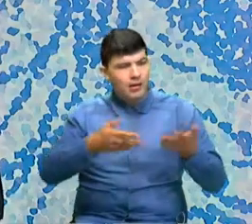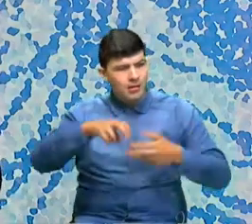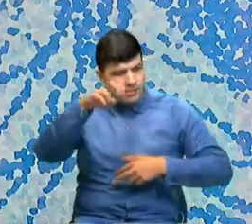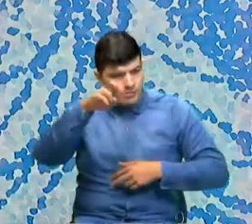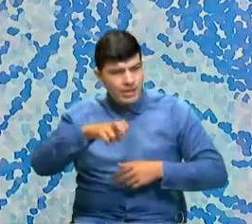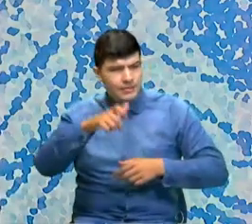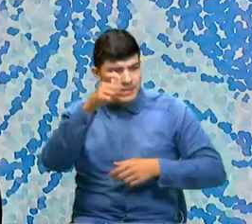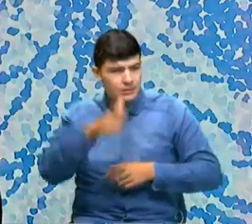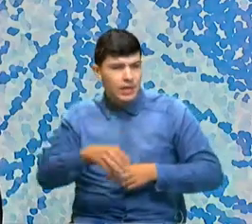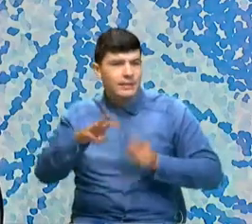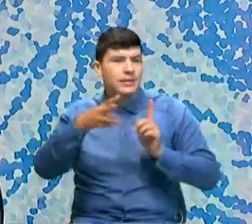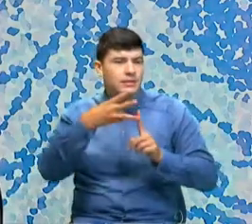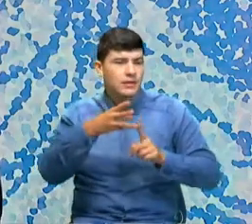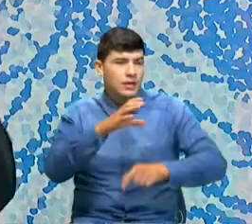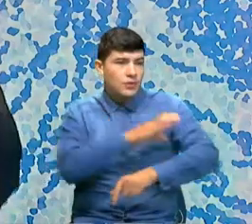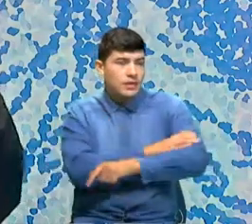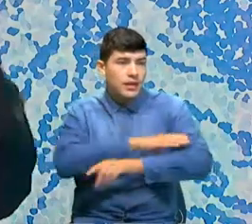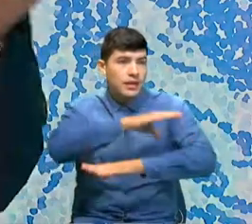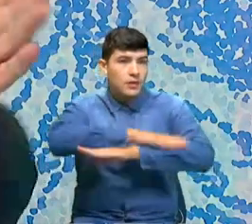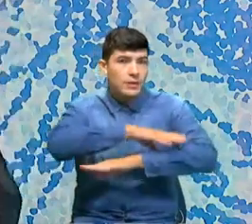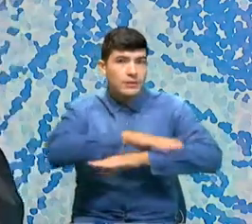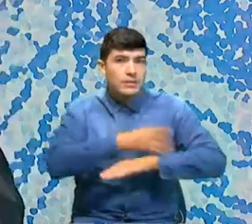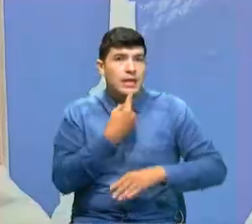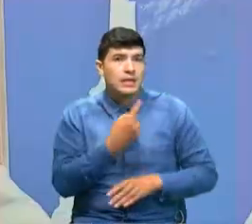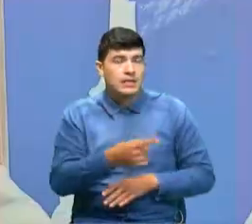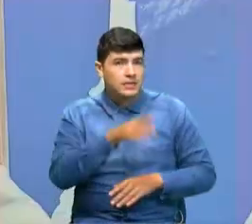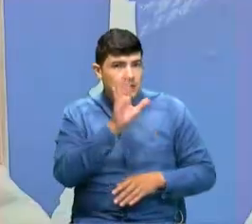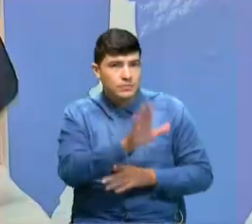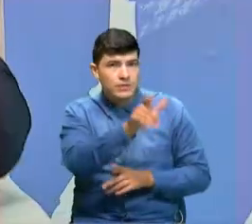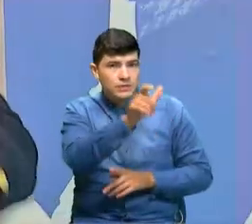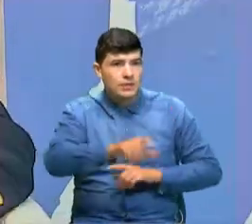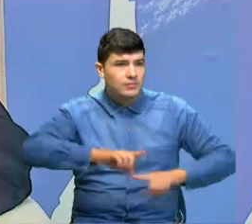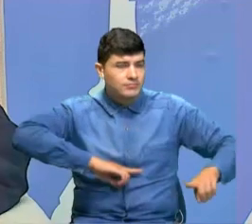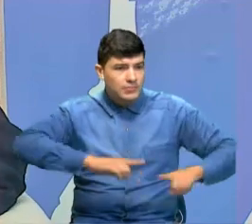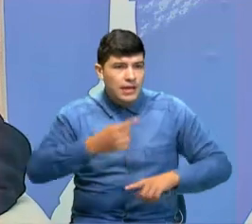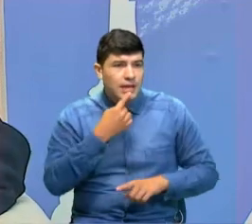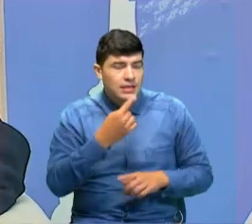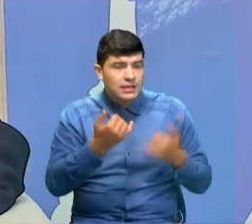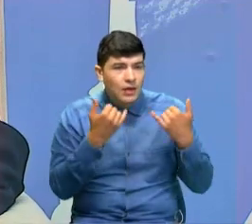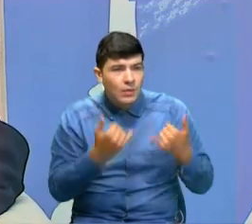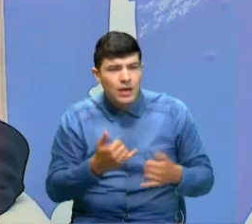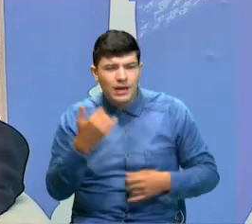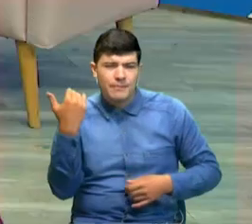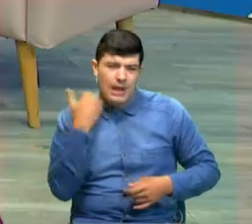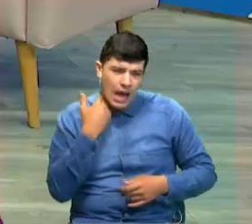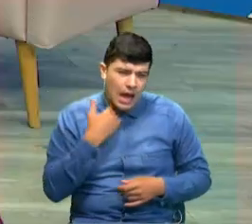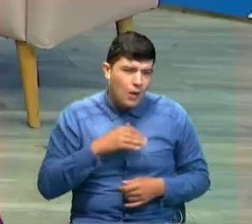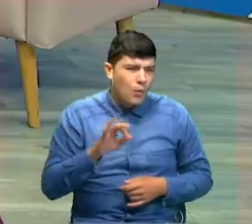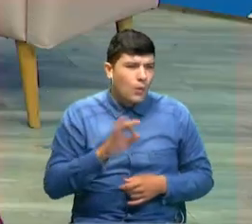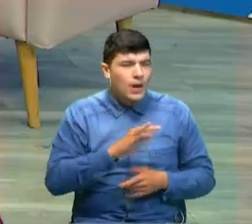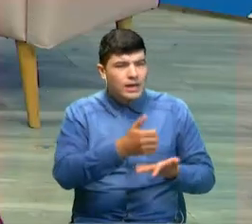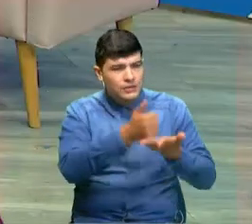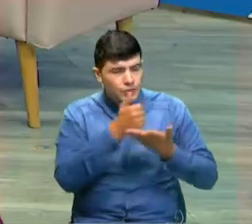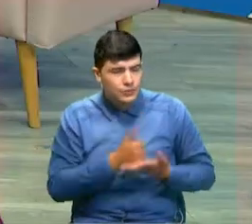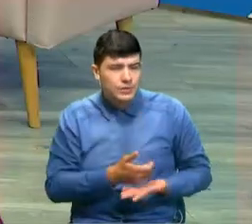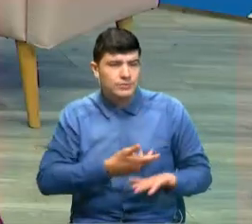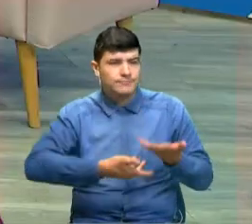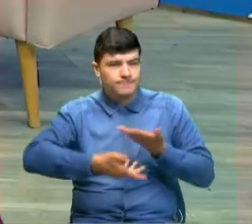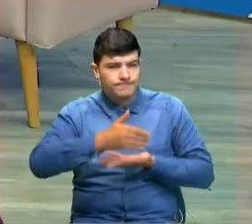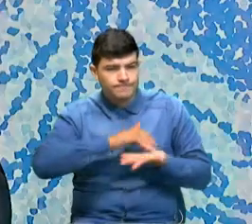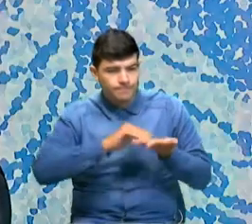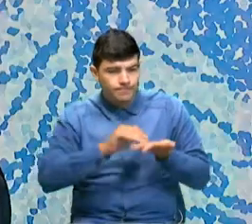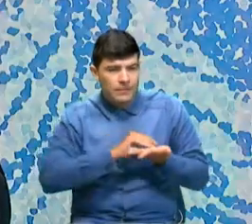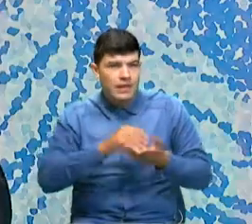unos terceros que es el comité de convivencia y dice al administrador, se le está yendo la mano, oiga, ayúdenos en esto y